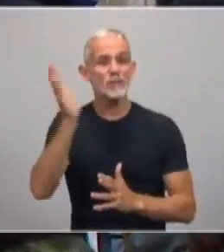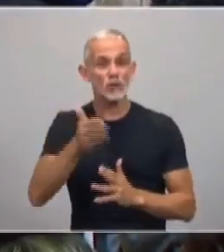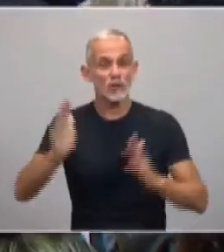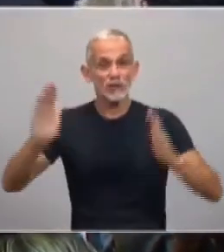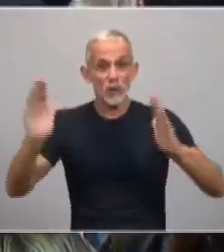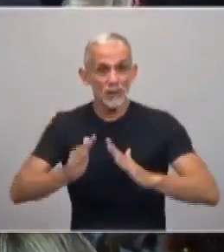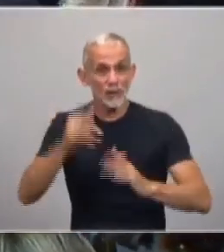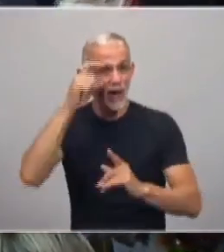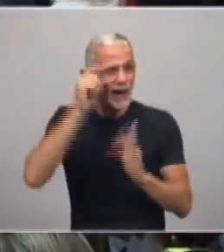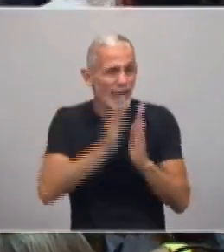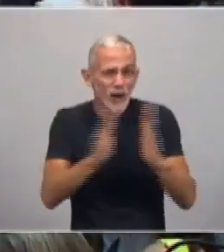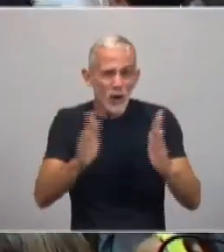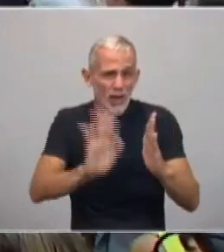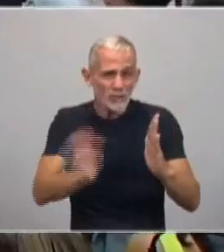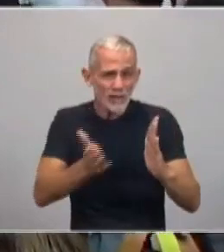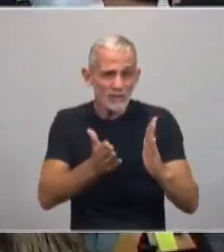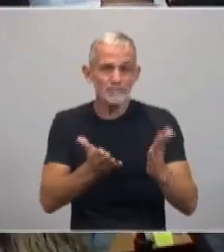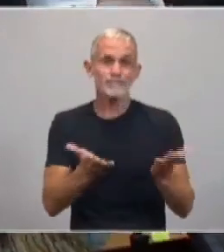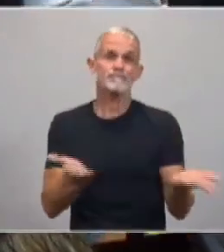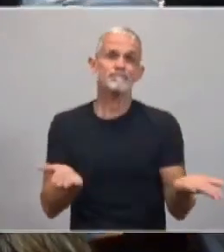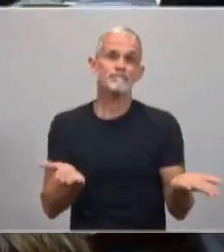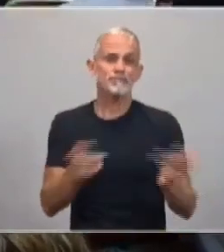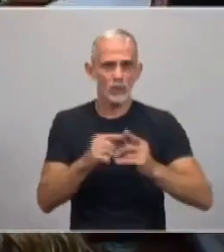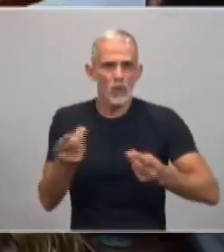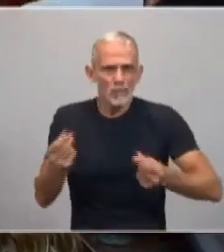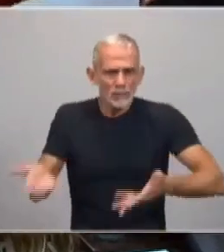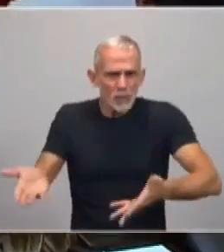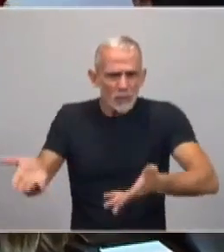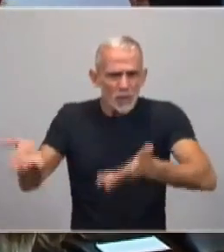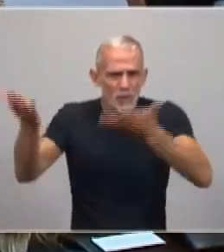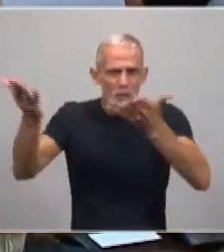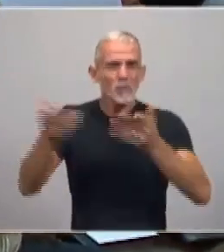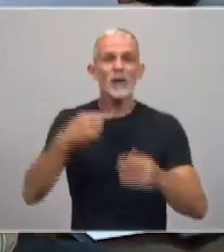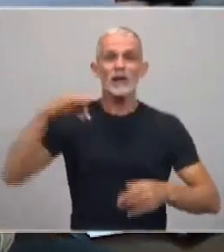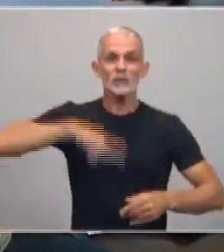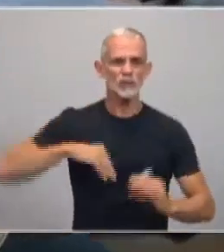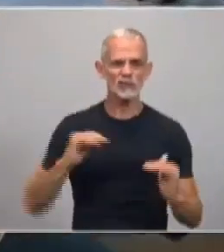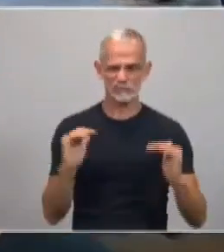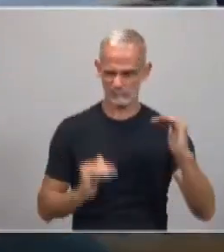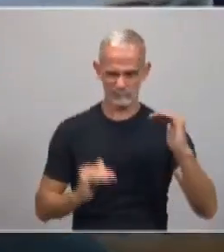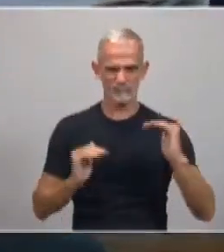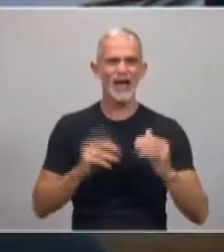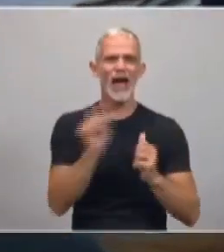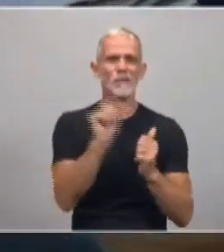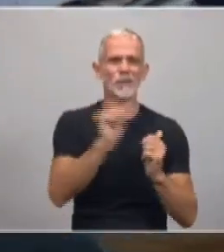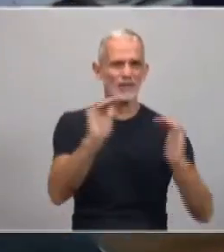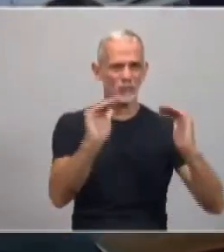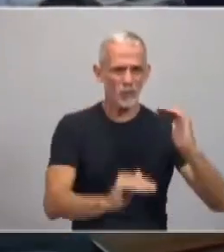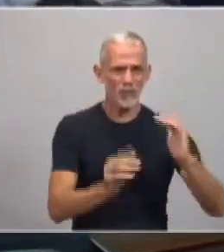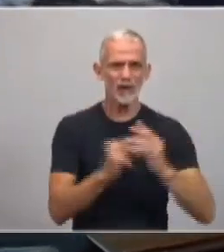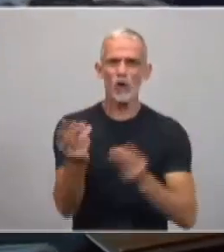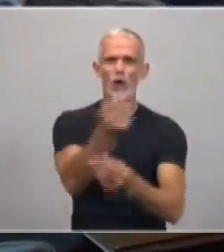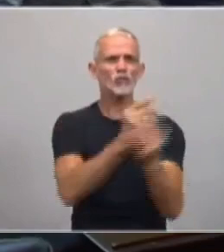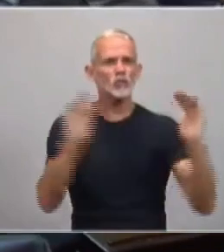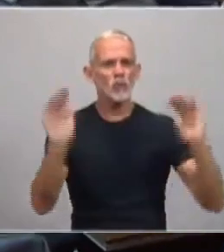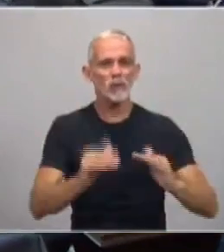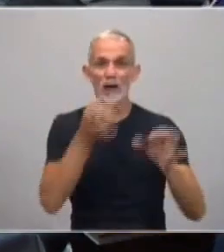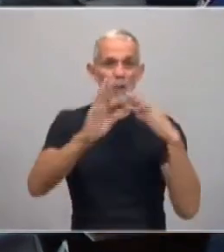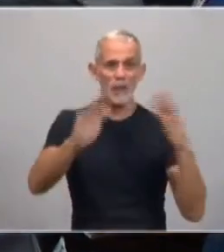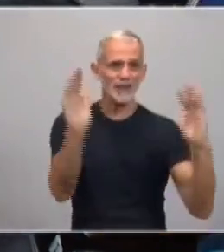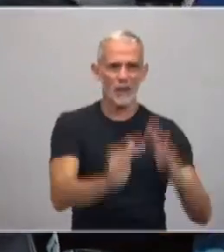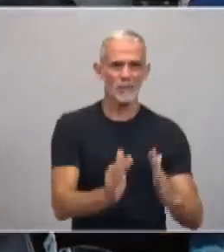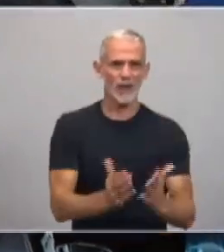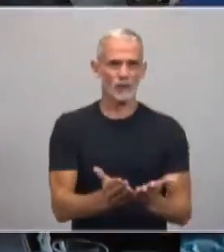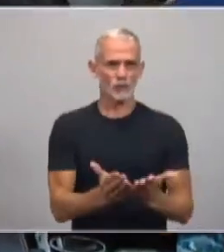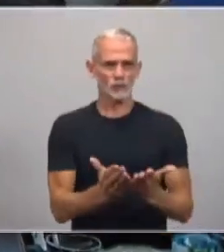36% solo en enero. Como se ve, suben los precios y no los ingresos, cae el crédito y el consumo, caen las ventas y